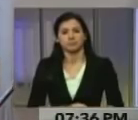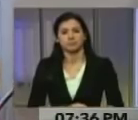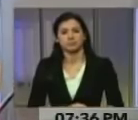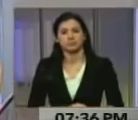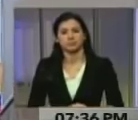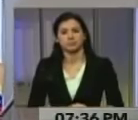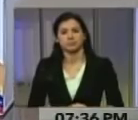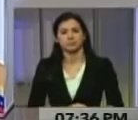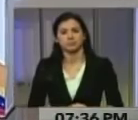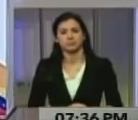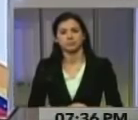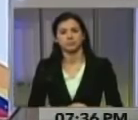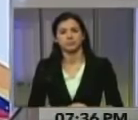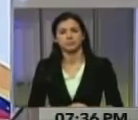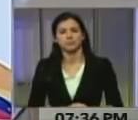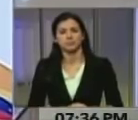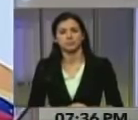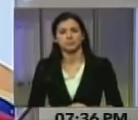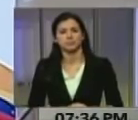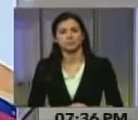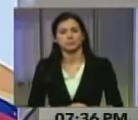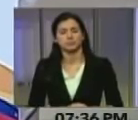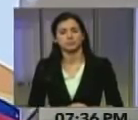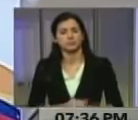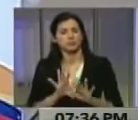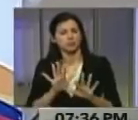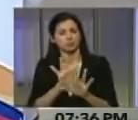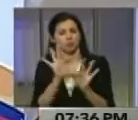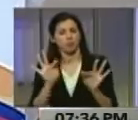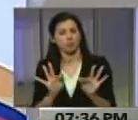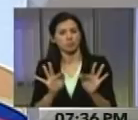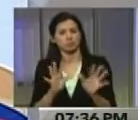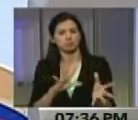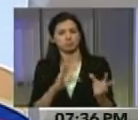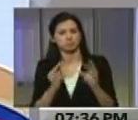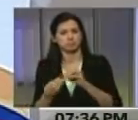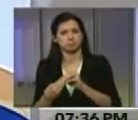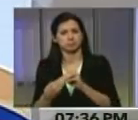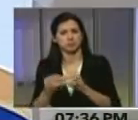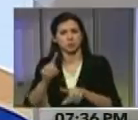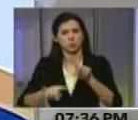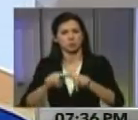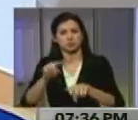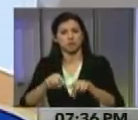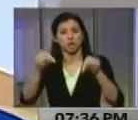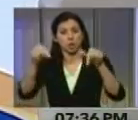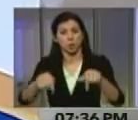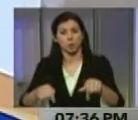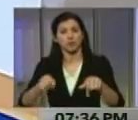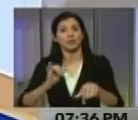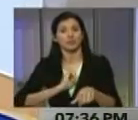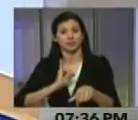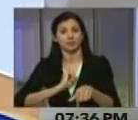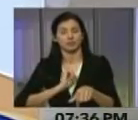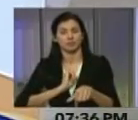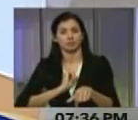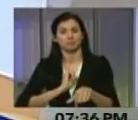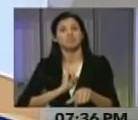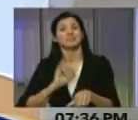la columna de lo que hoy es nuestra identidad,